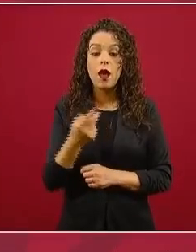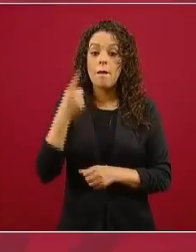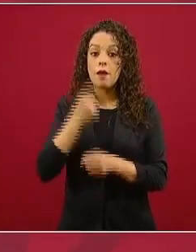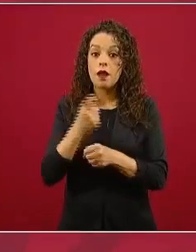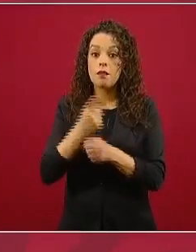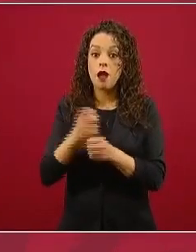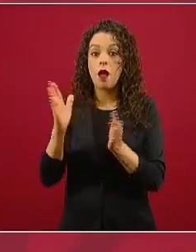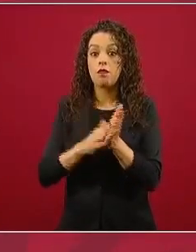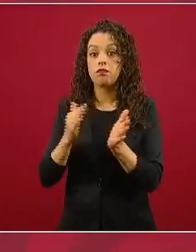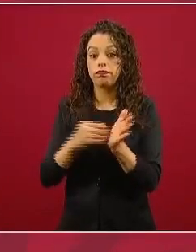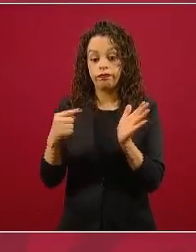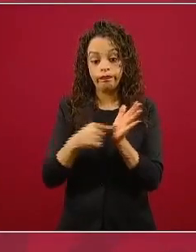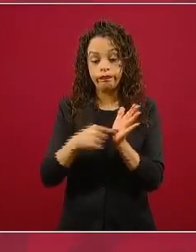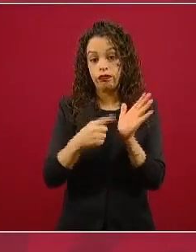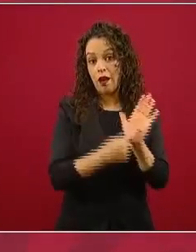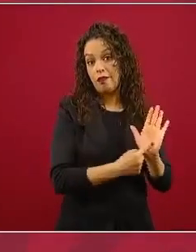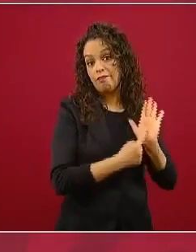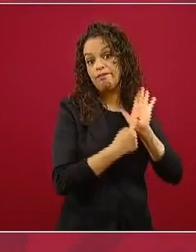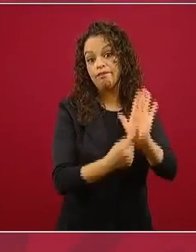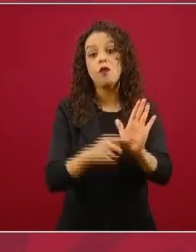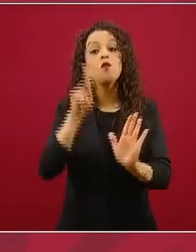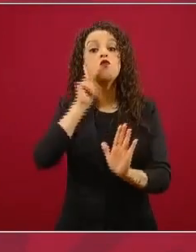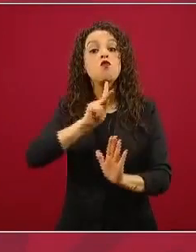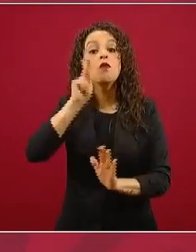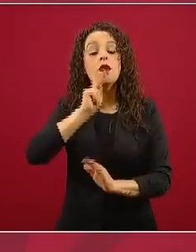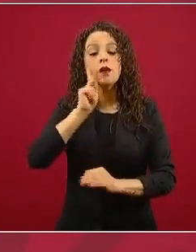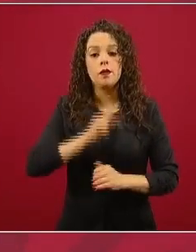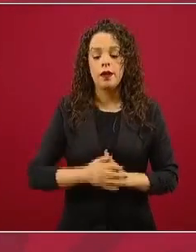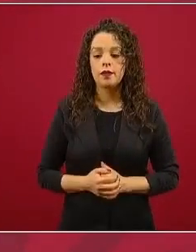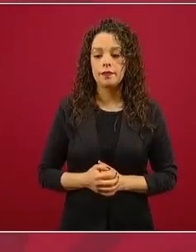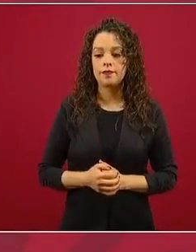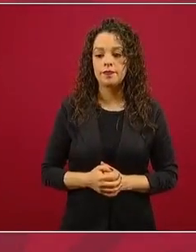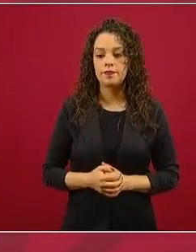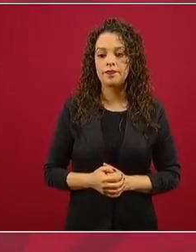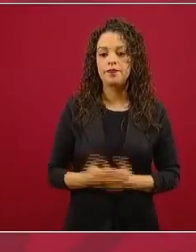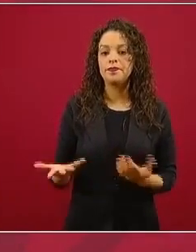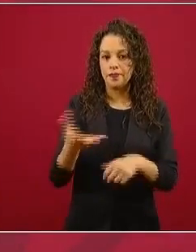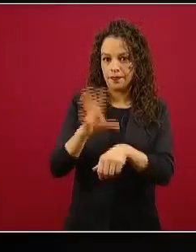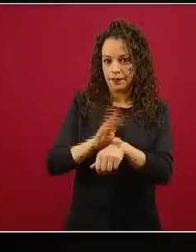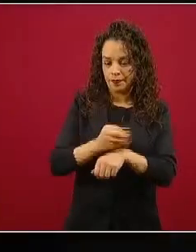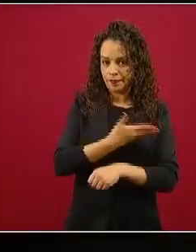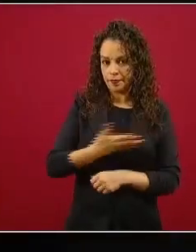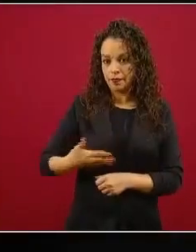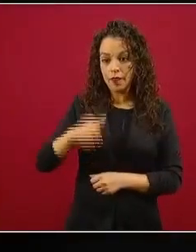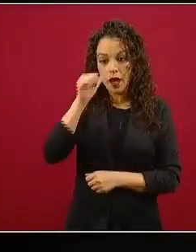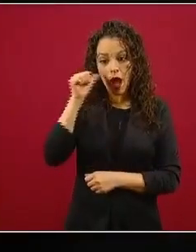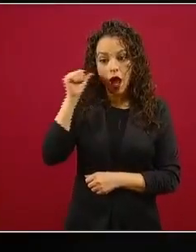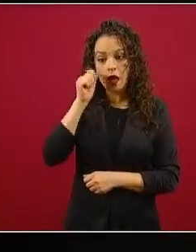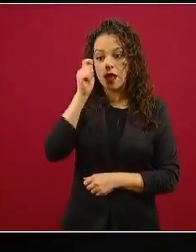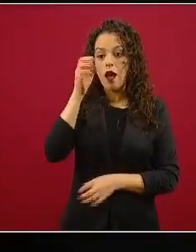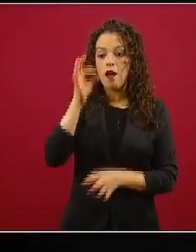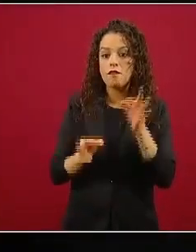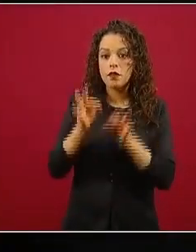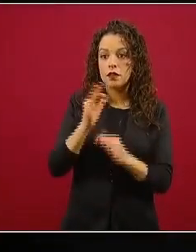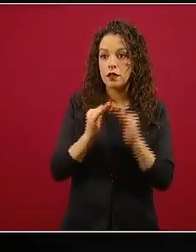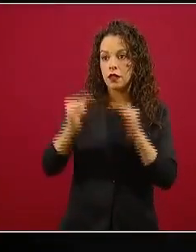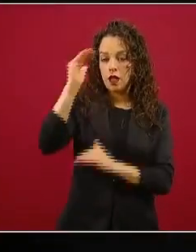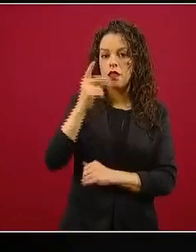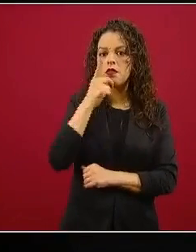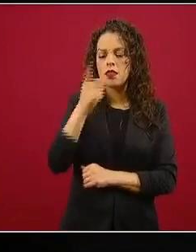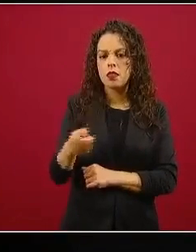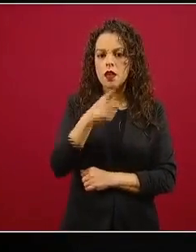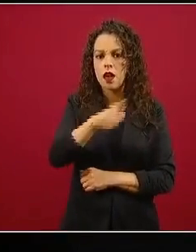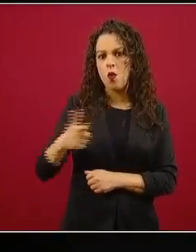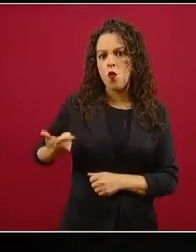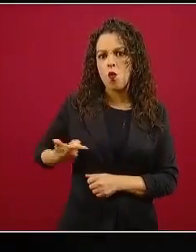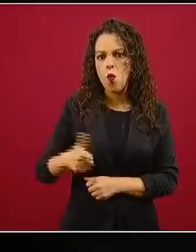fundamentarlas bien. Y si me permite un segundo tema, presidente, el día de ayer el fiscal general decía que en el estado de Guanajuato se vive un infierno